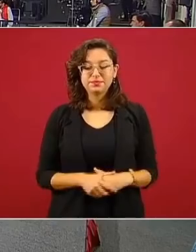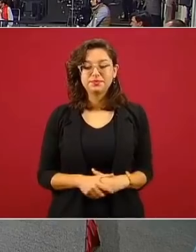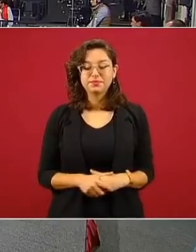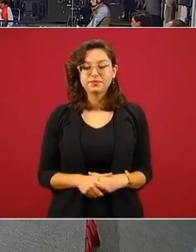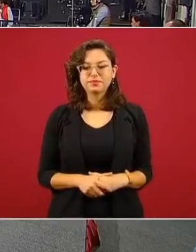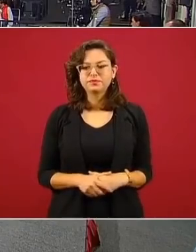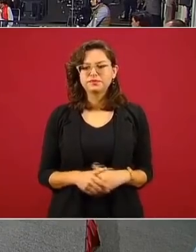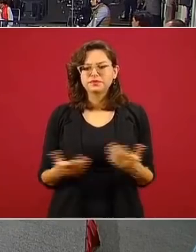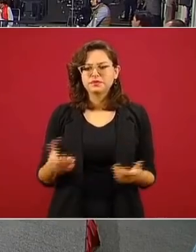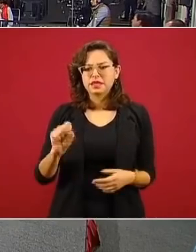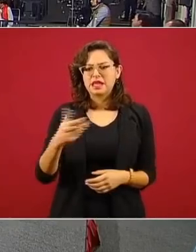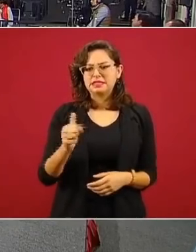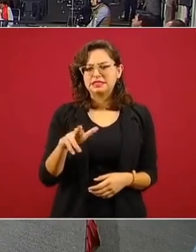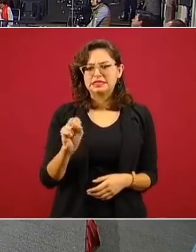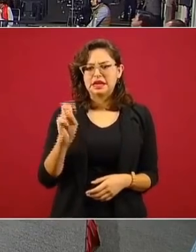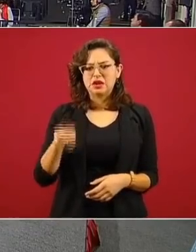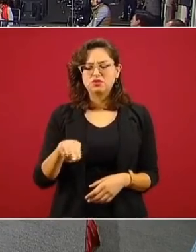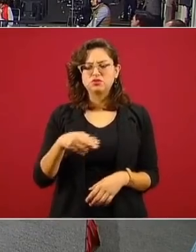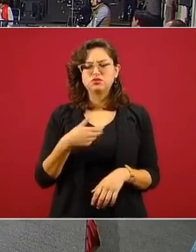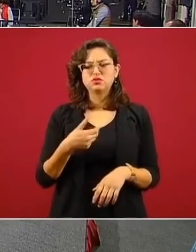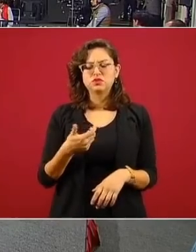Monterrubio, Canal 14.